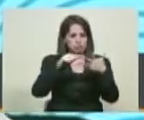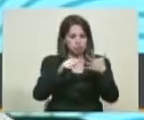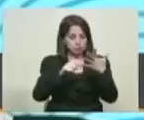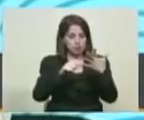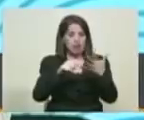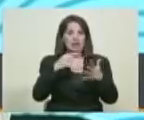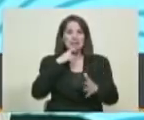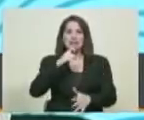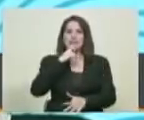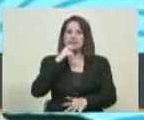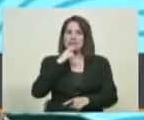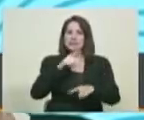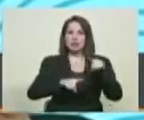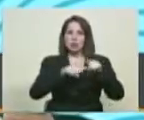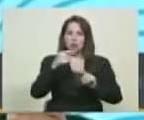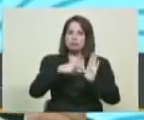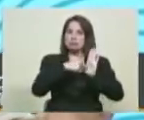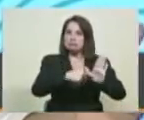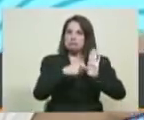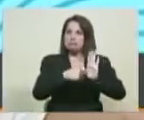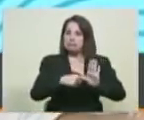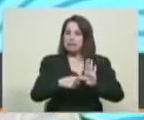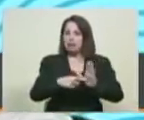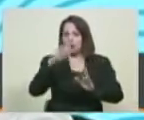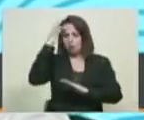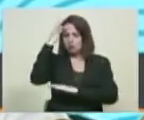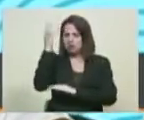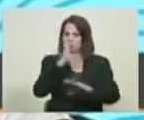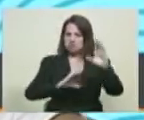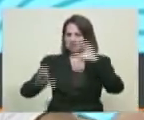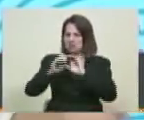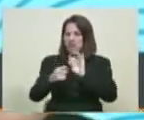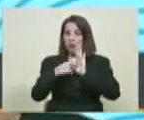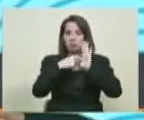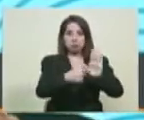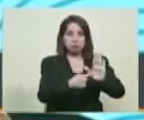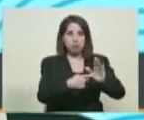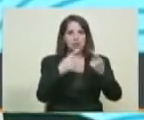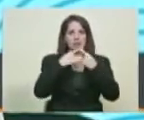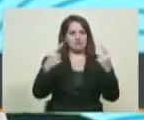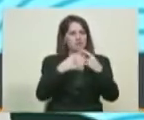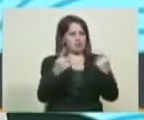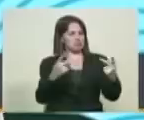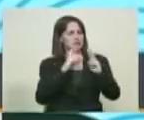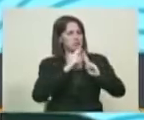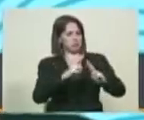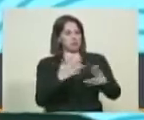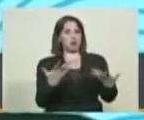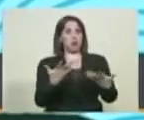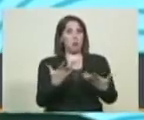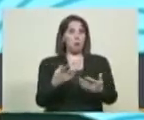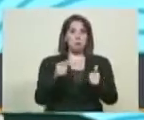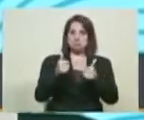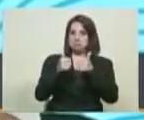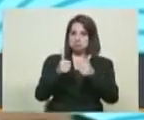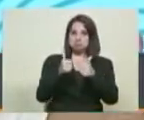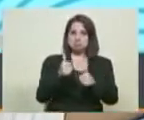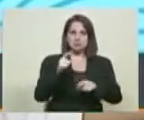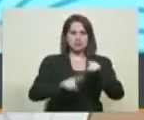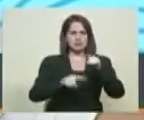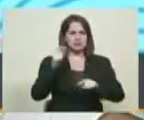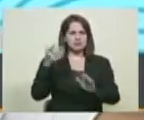que nosotros vamos presentando al Consejo Científico y ellos nos dan alternativas distintas a las que estamos acostumbrados. Porque estamos acostumbrados a